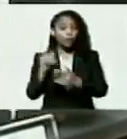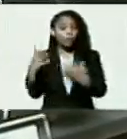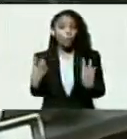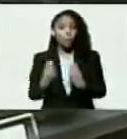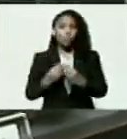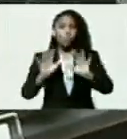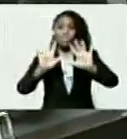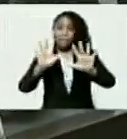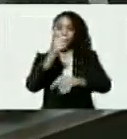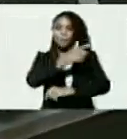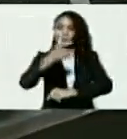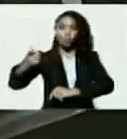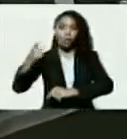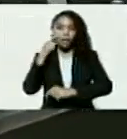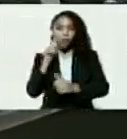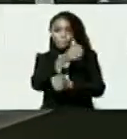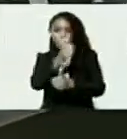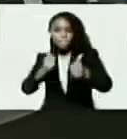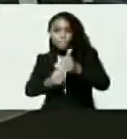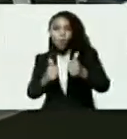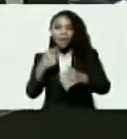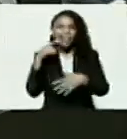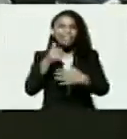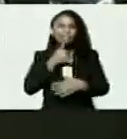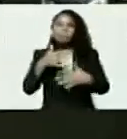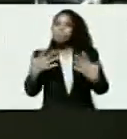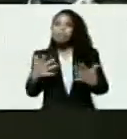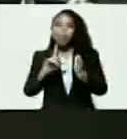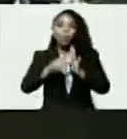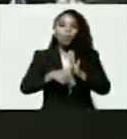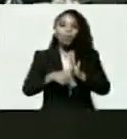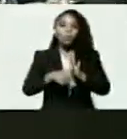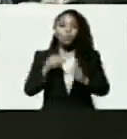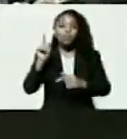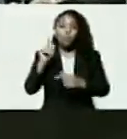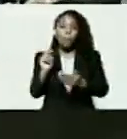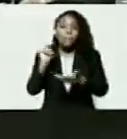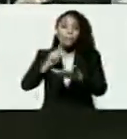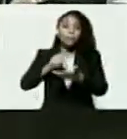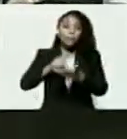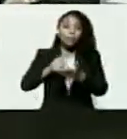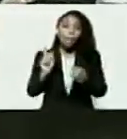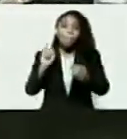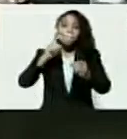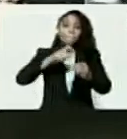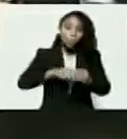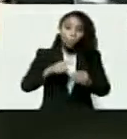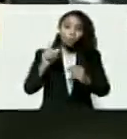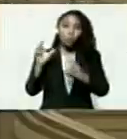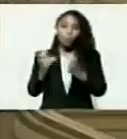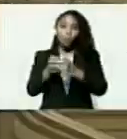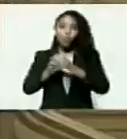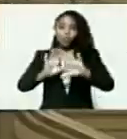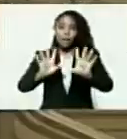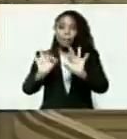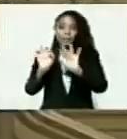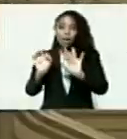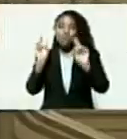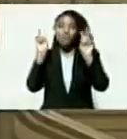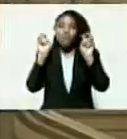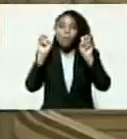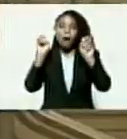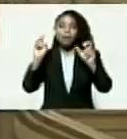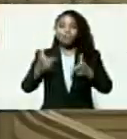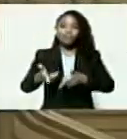10 rectores y rectoras suplentes que luego en su instalación como ente comicial venezolano, como nuevas